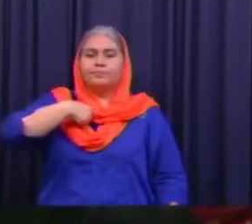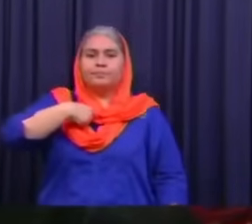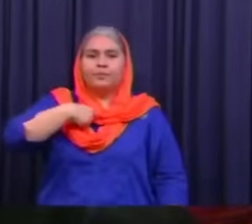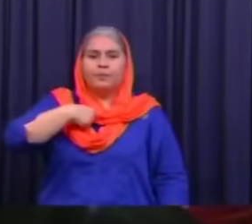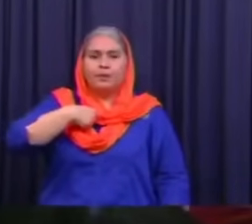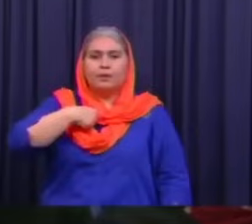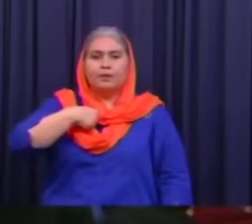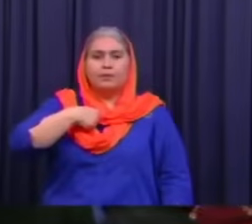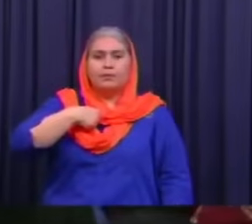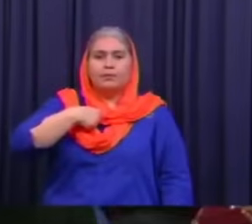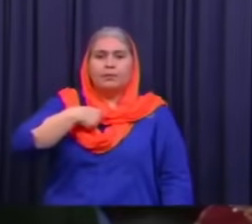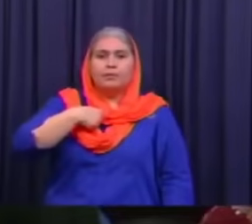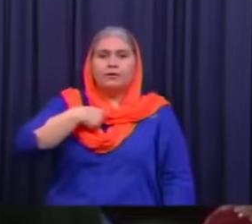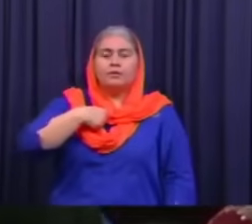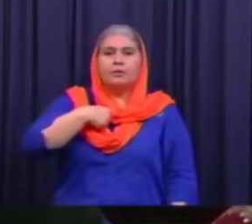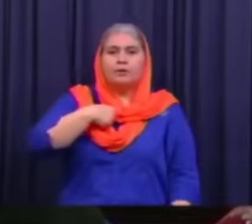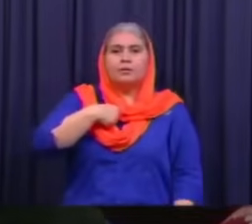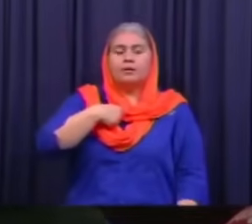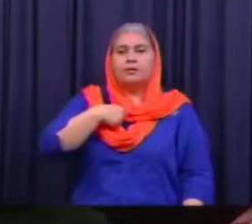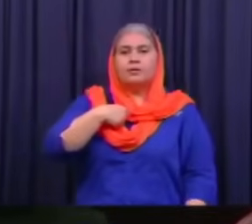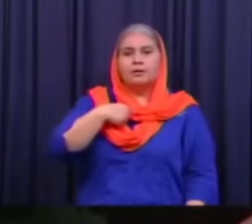yo en mi